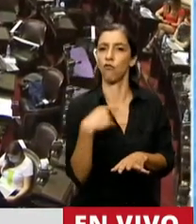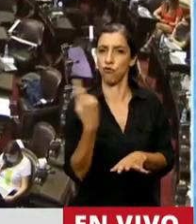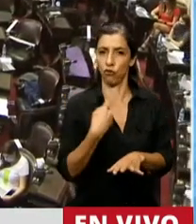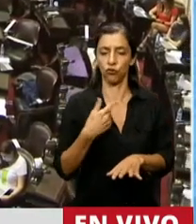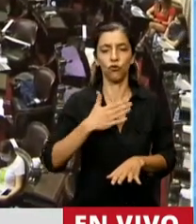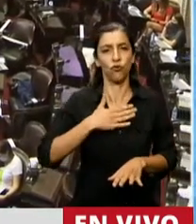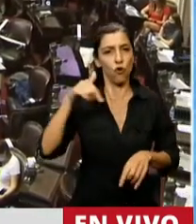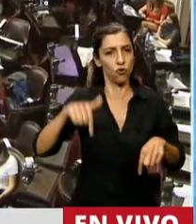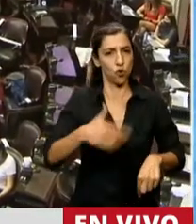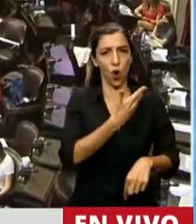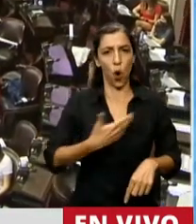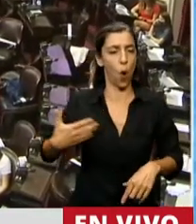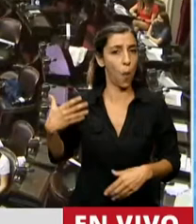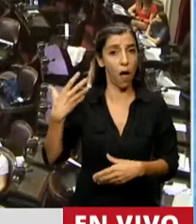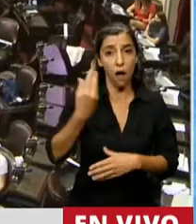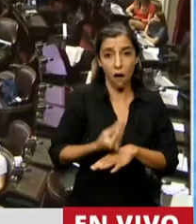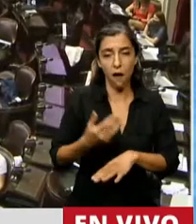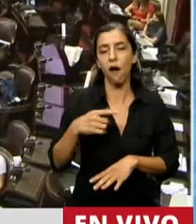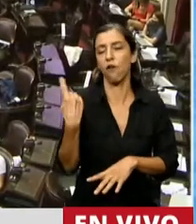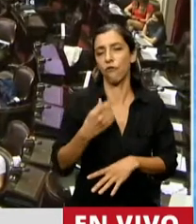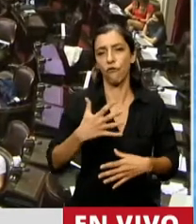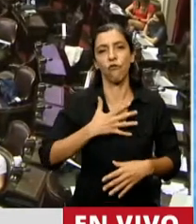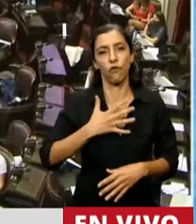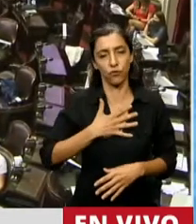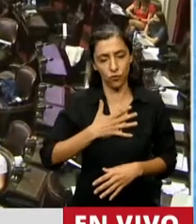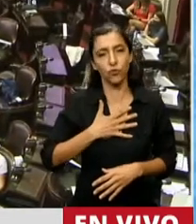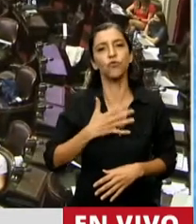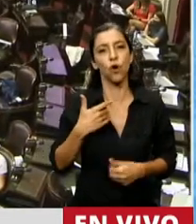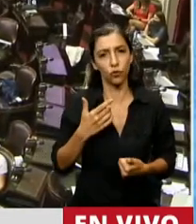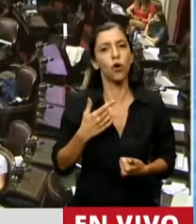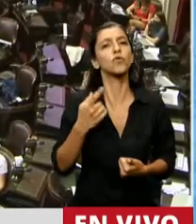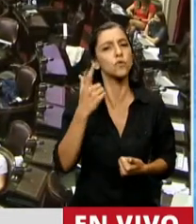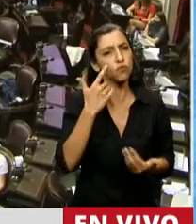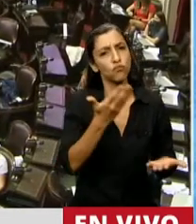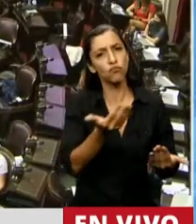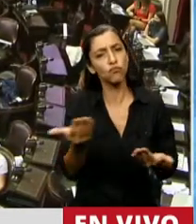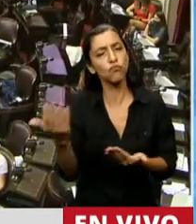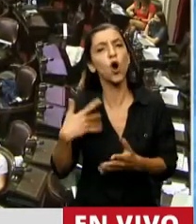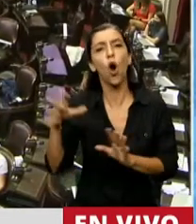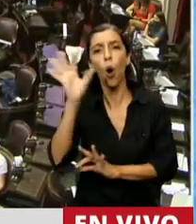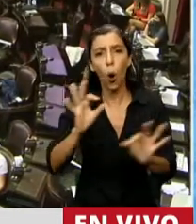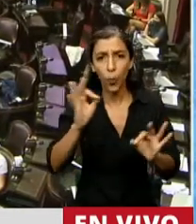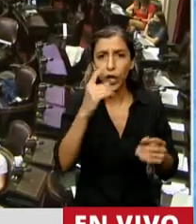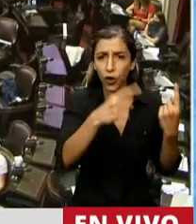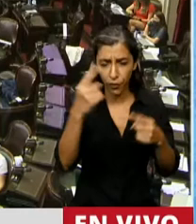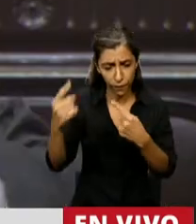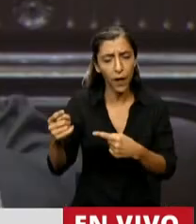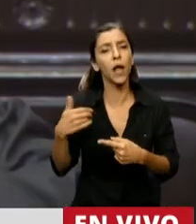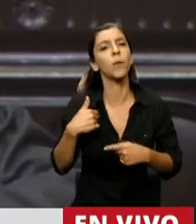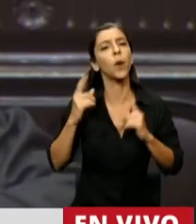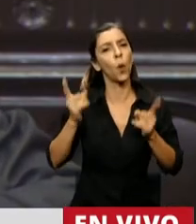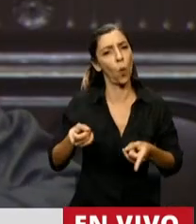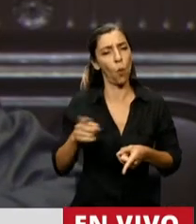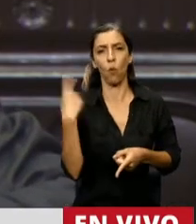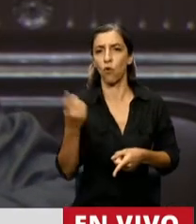gobernando en la diversidad con opiniones diferentes pero somos nosotros lo que vamos